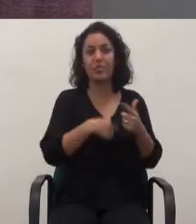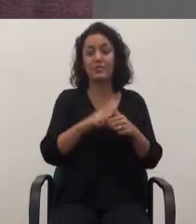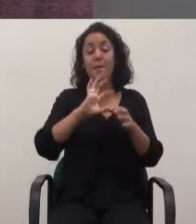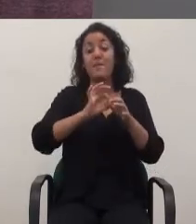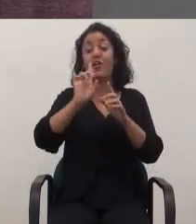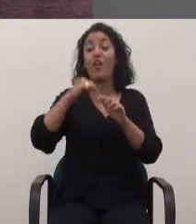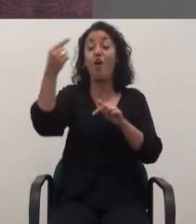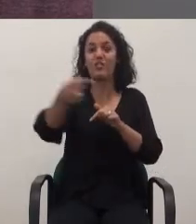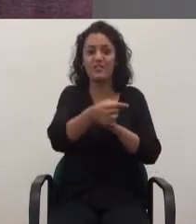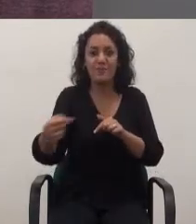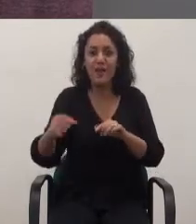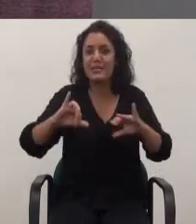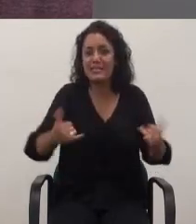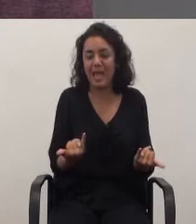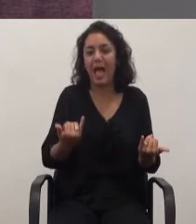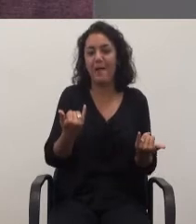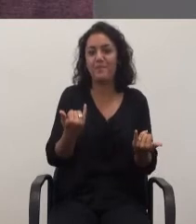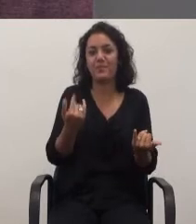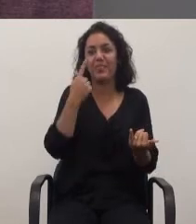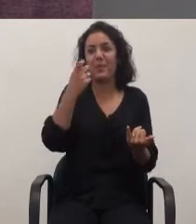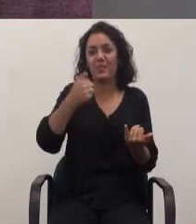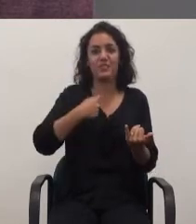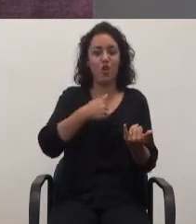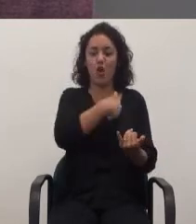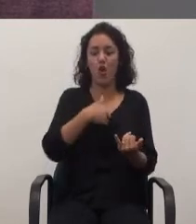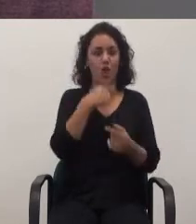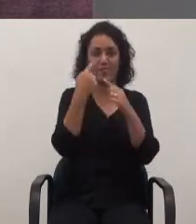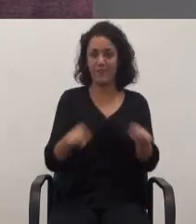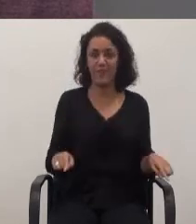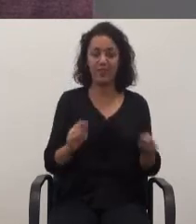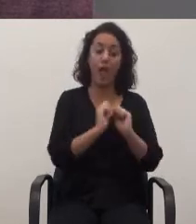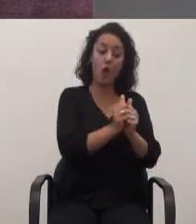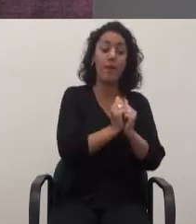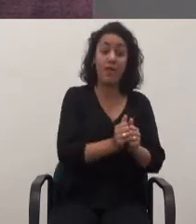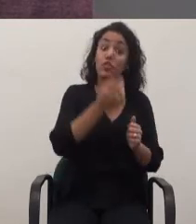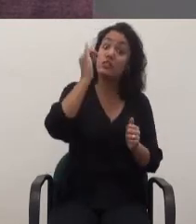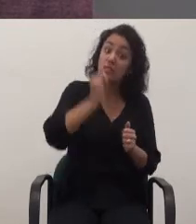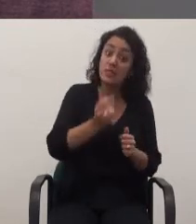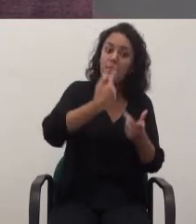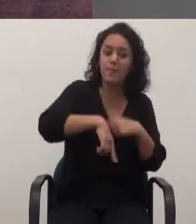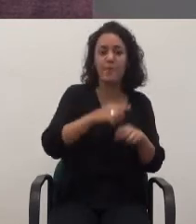viene, desde otro rol, siguiendo acompañando de otra manera el proyecto institucional, y